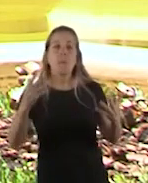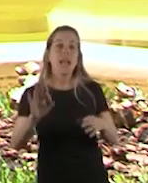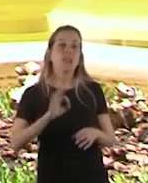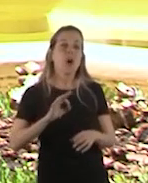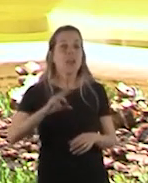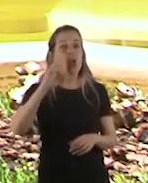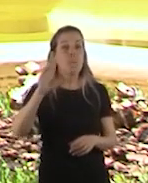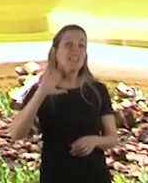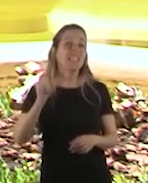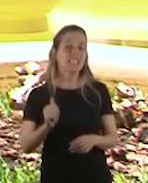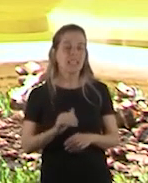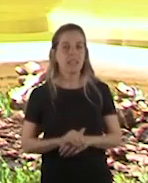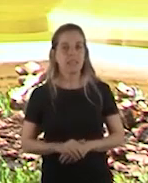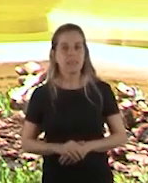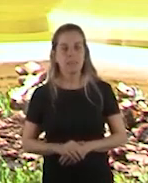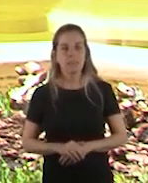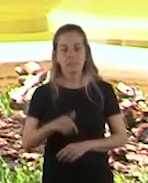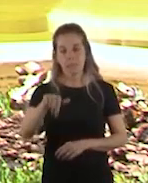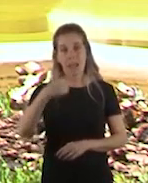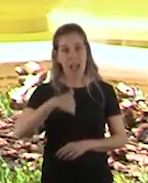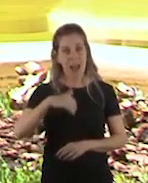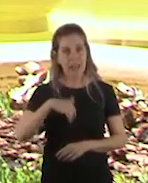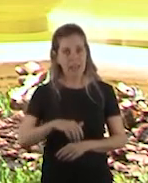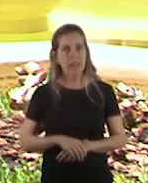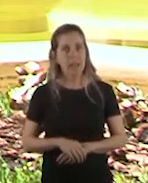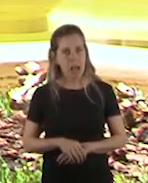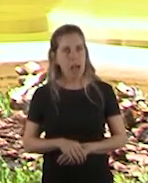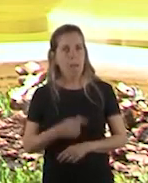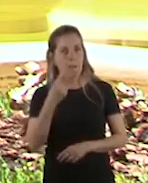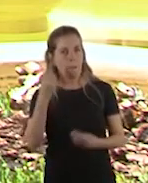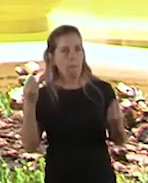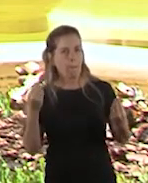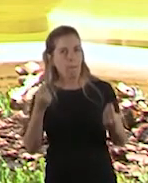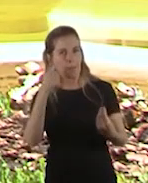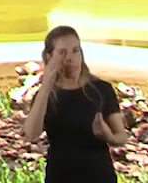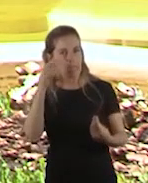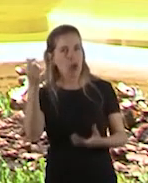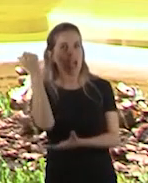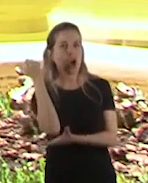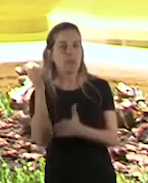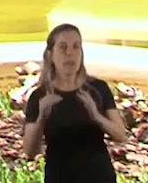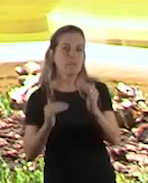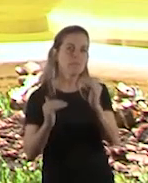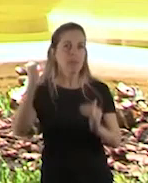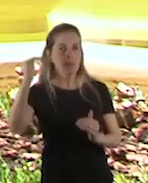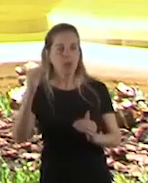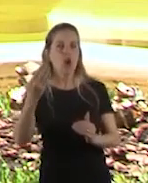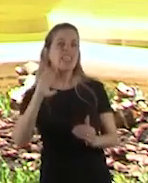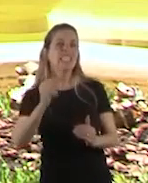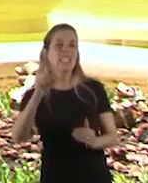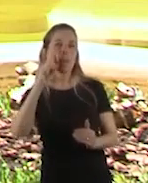2016. La Argentina vio crecer su economía un 16% entre 2021 y